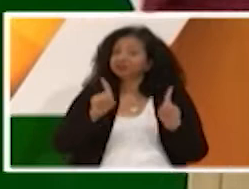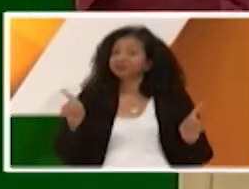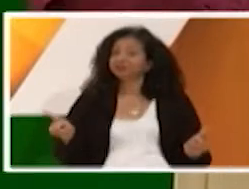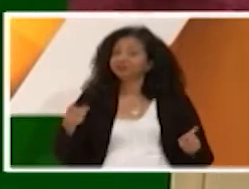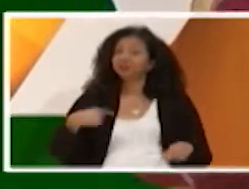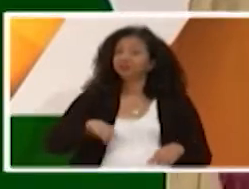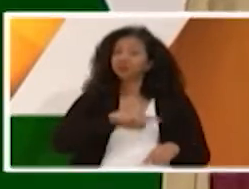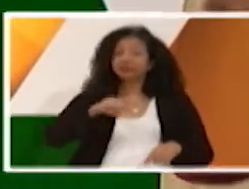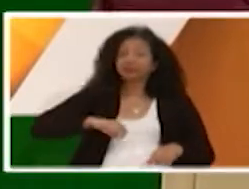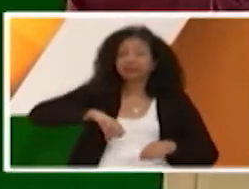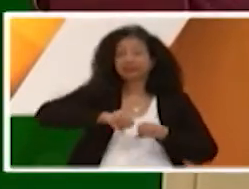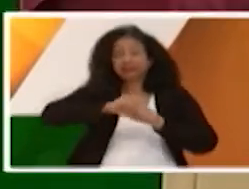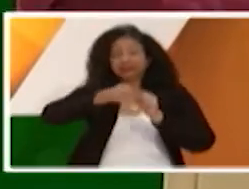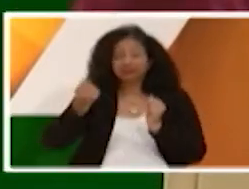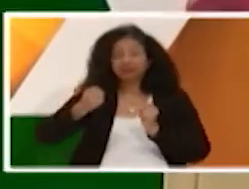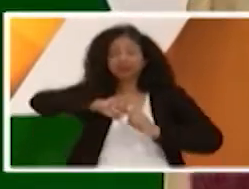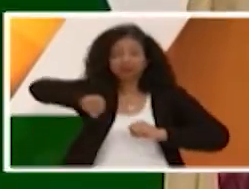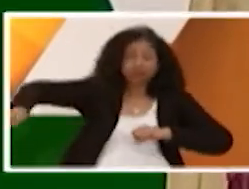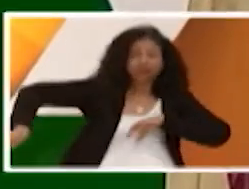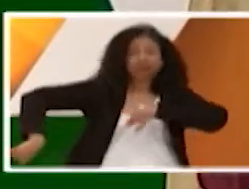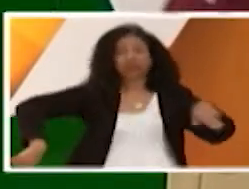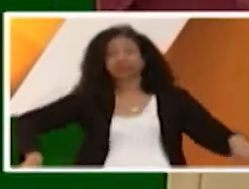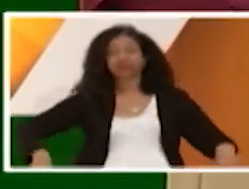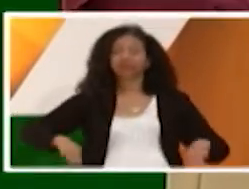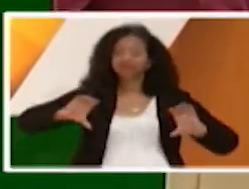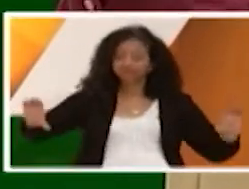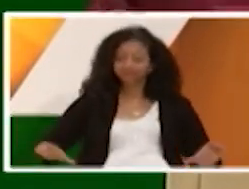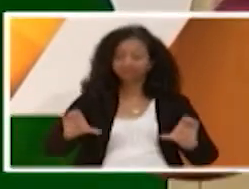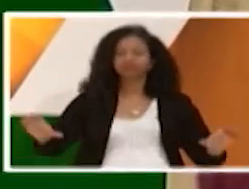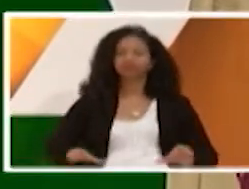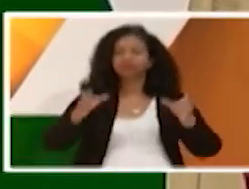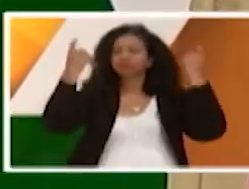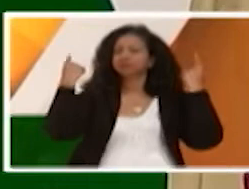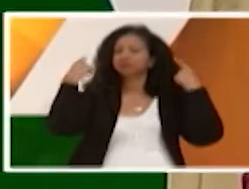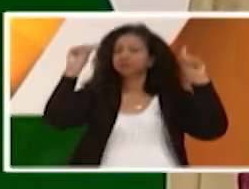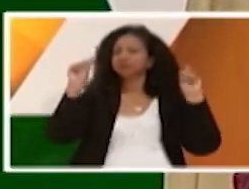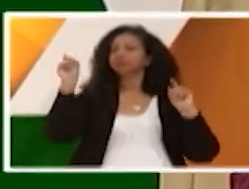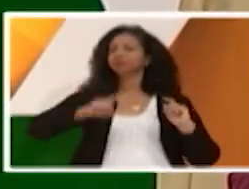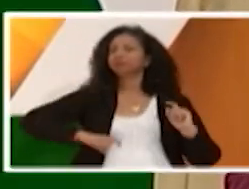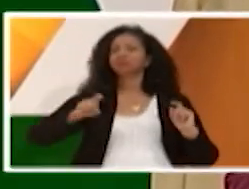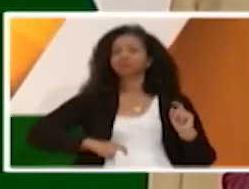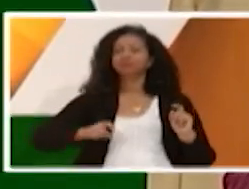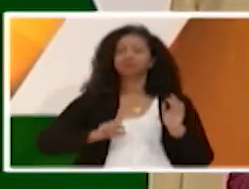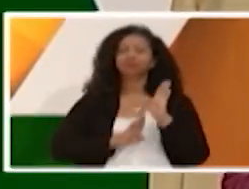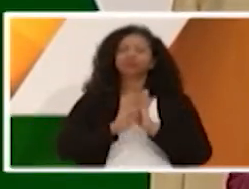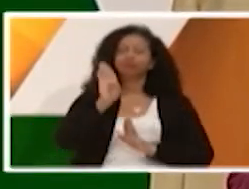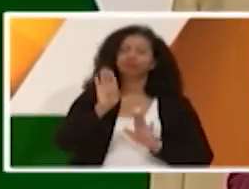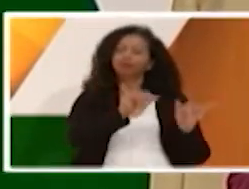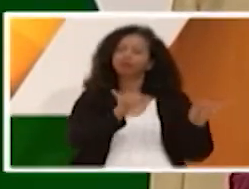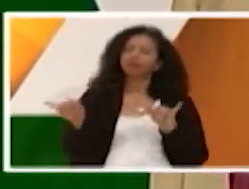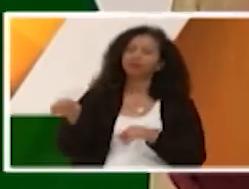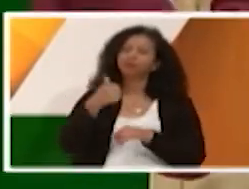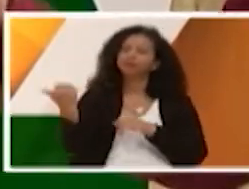tenemos que hacer eso. Tenemos que llegar ahí, a esa condición de desarrollo a la que han llegado estos